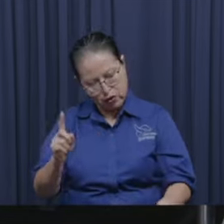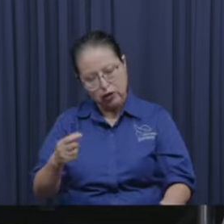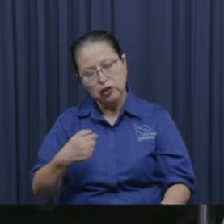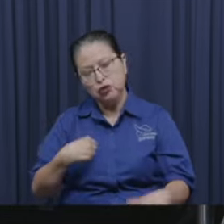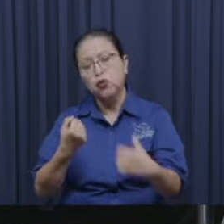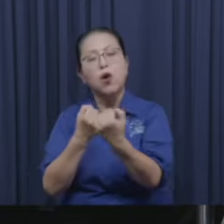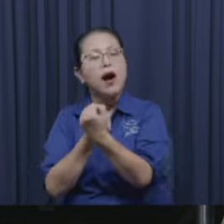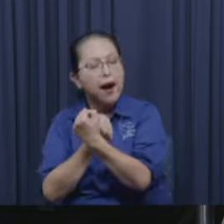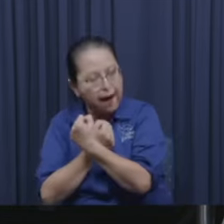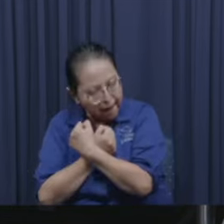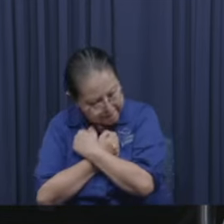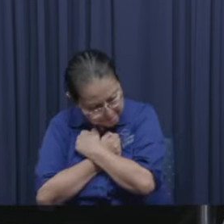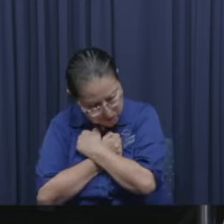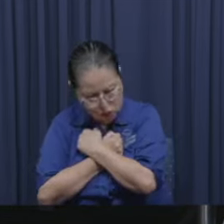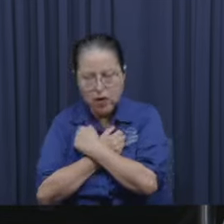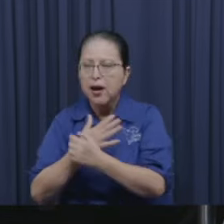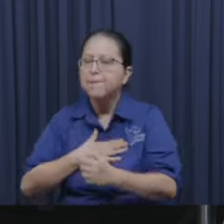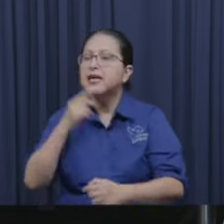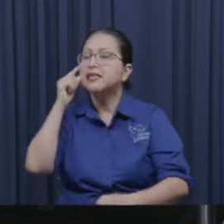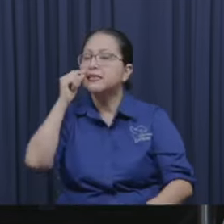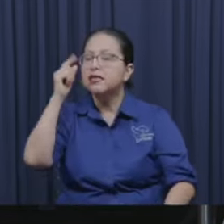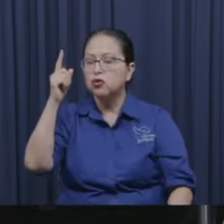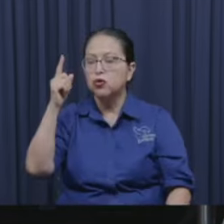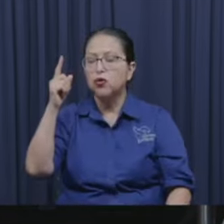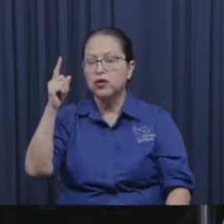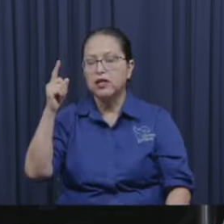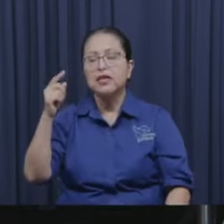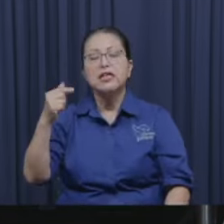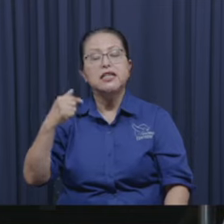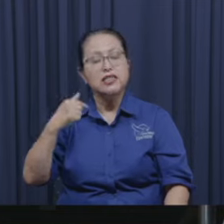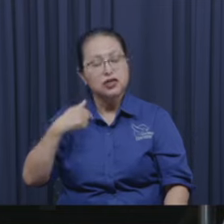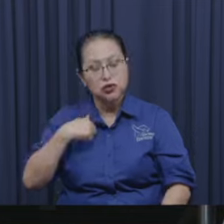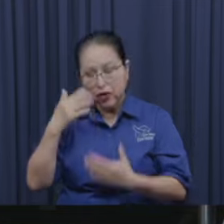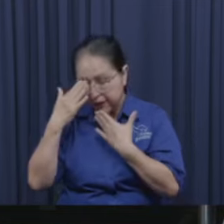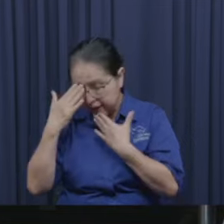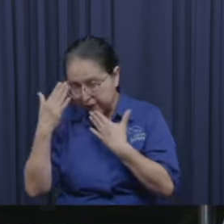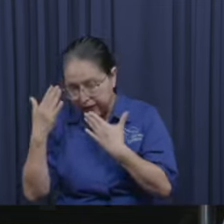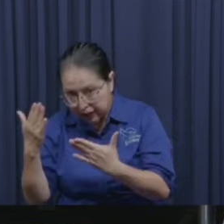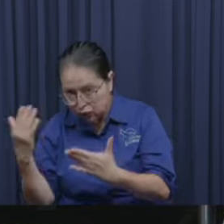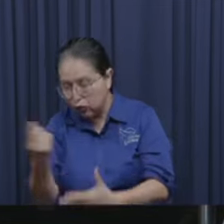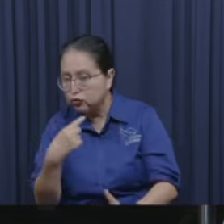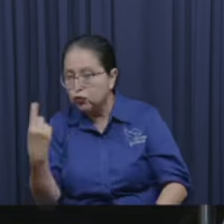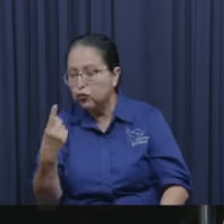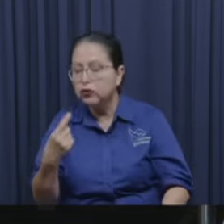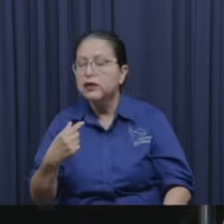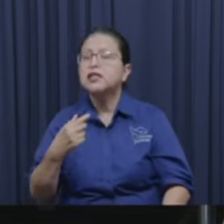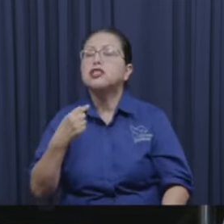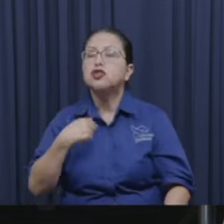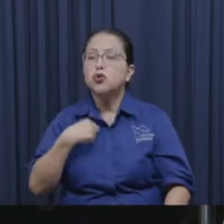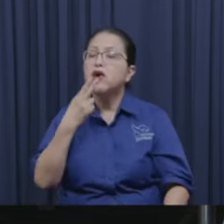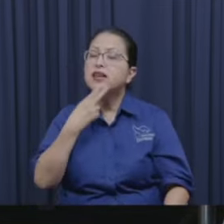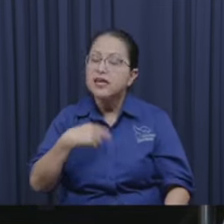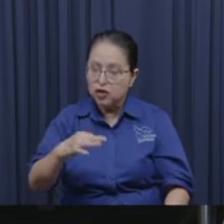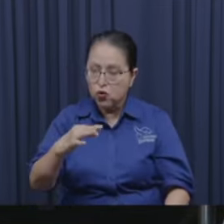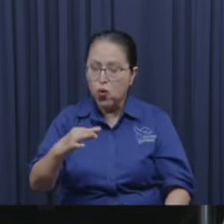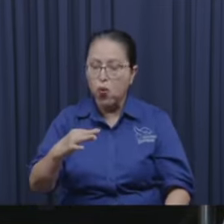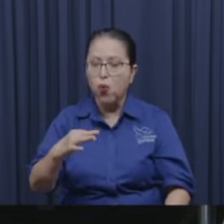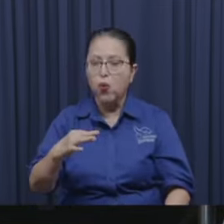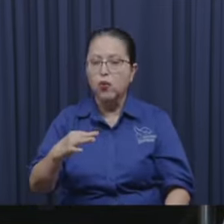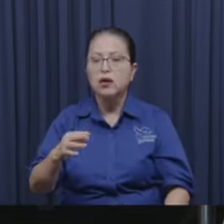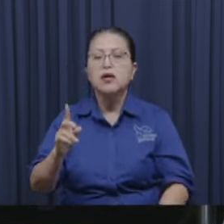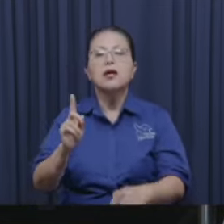Señor y todo lo que él me ha dado aquí mientras he estado de esclavo en esta casa y me convierto en hijo entonces la gente se convierte